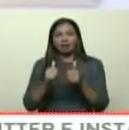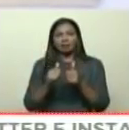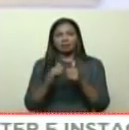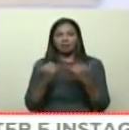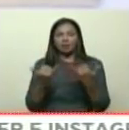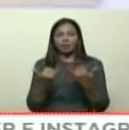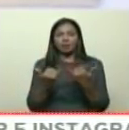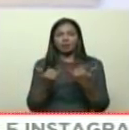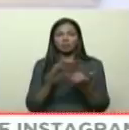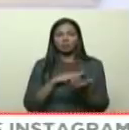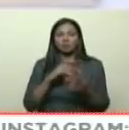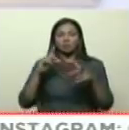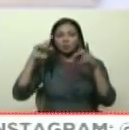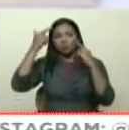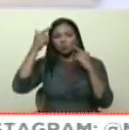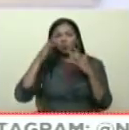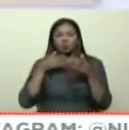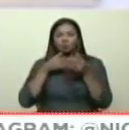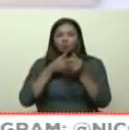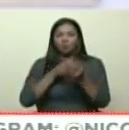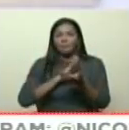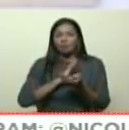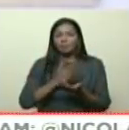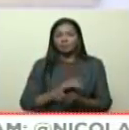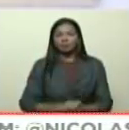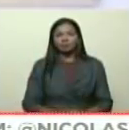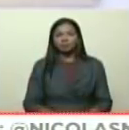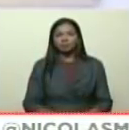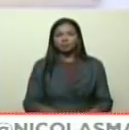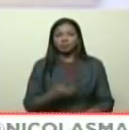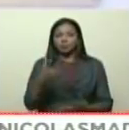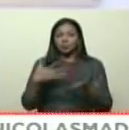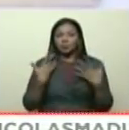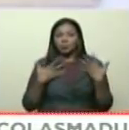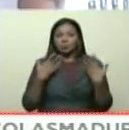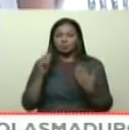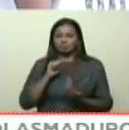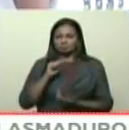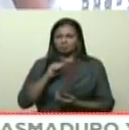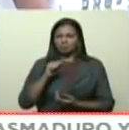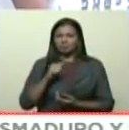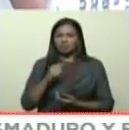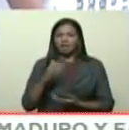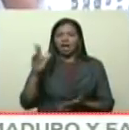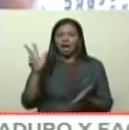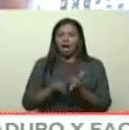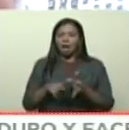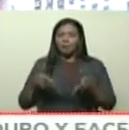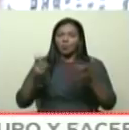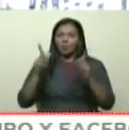Legado de nuestro comandante Chávez también. ¿Están contentos? Aprobado.